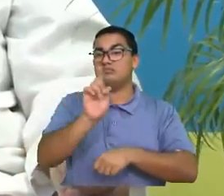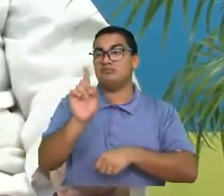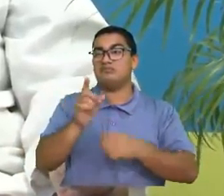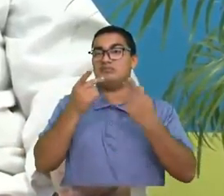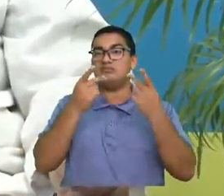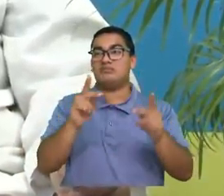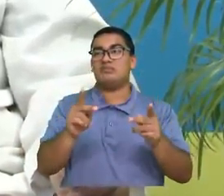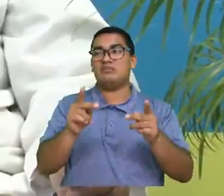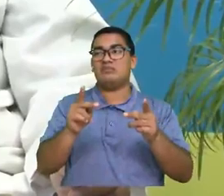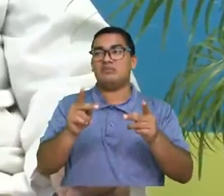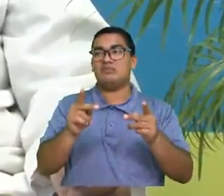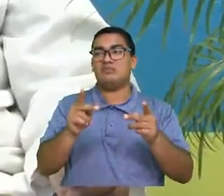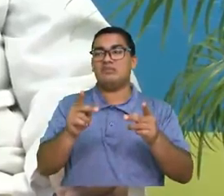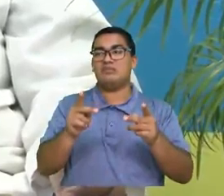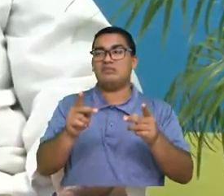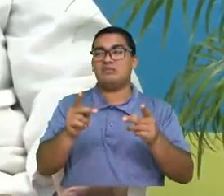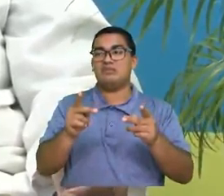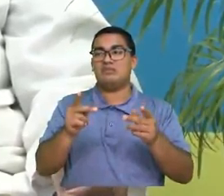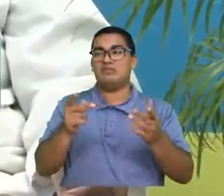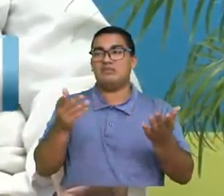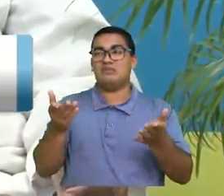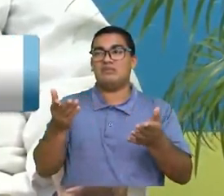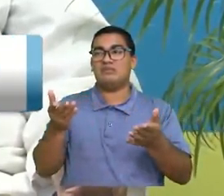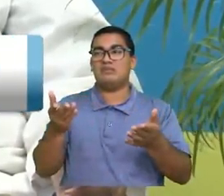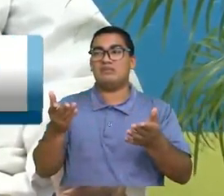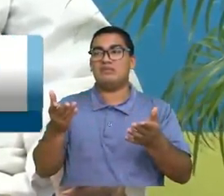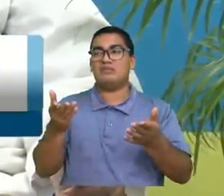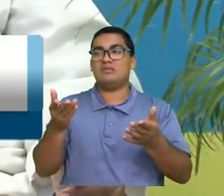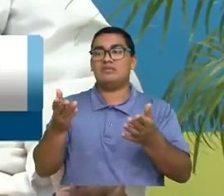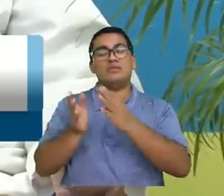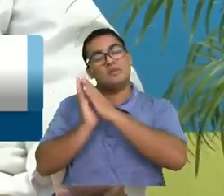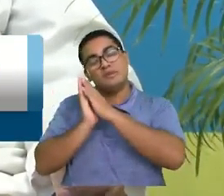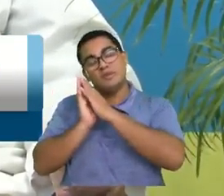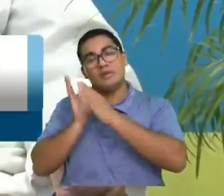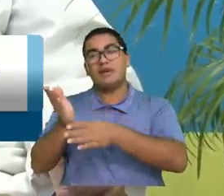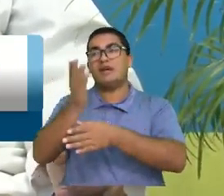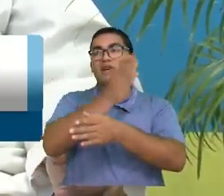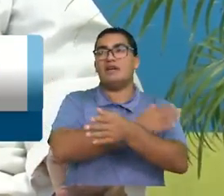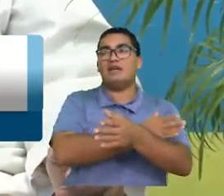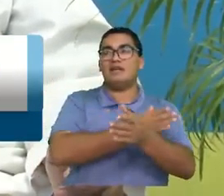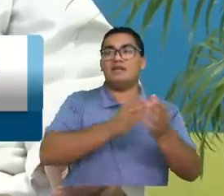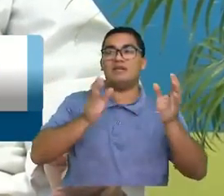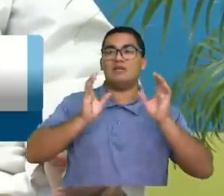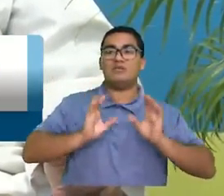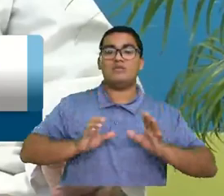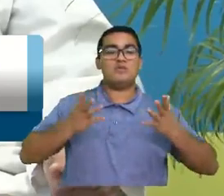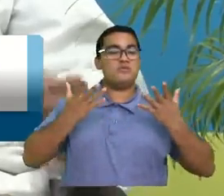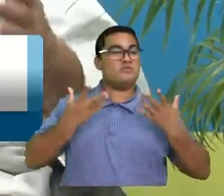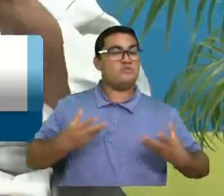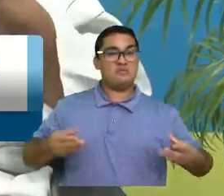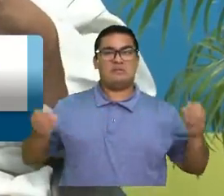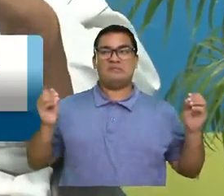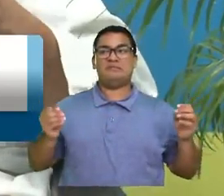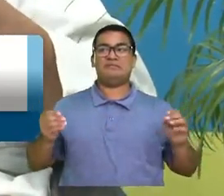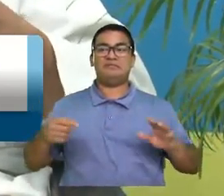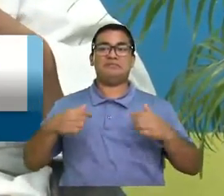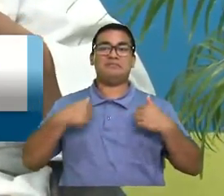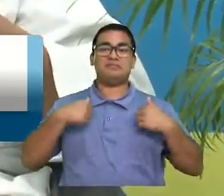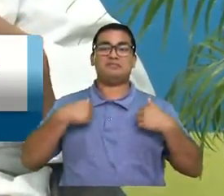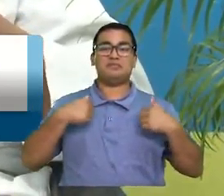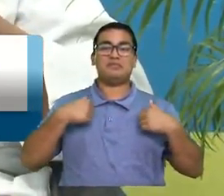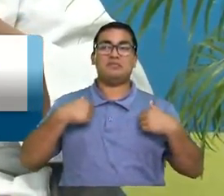de irme a acostar a la cama, tengo que garantizar que todo mi cuerpo quedó seco. Porque si yo salgo del